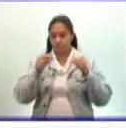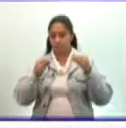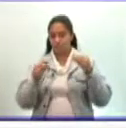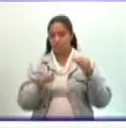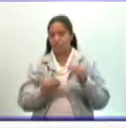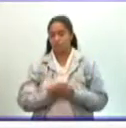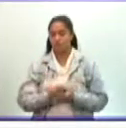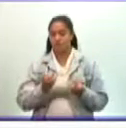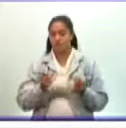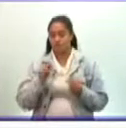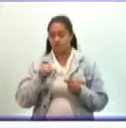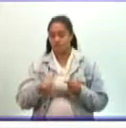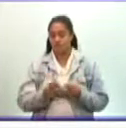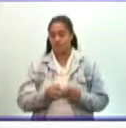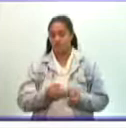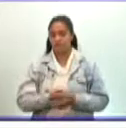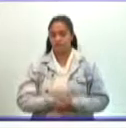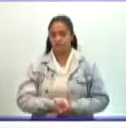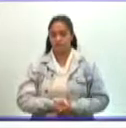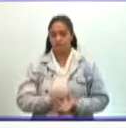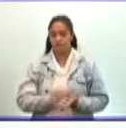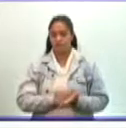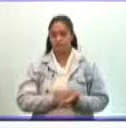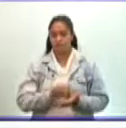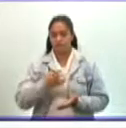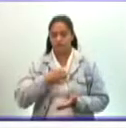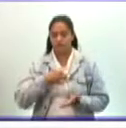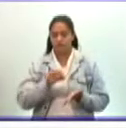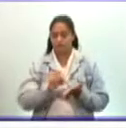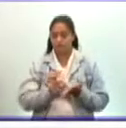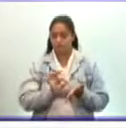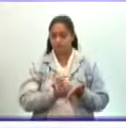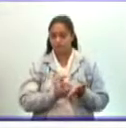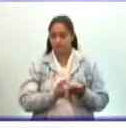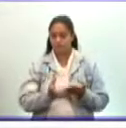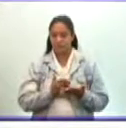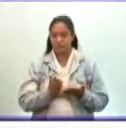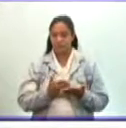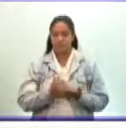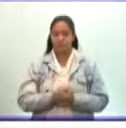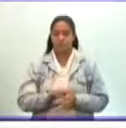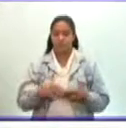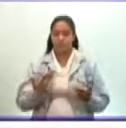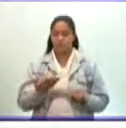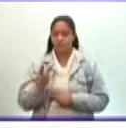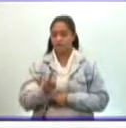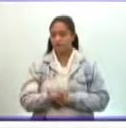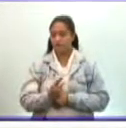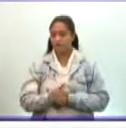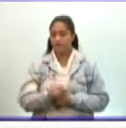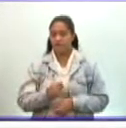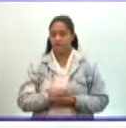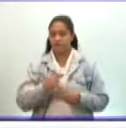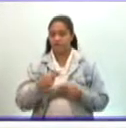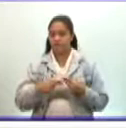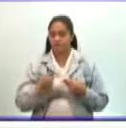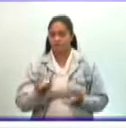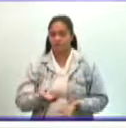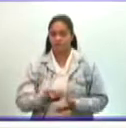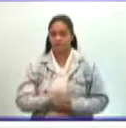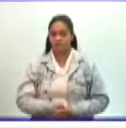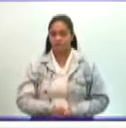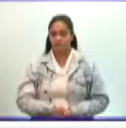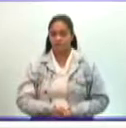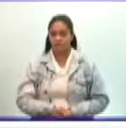de su área. Solo tienes que anotar en tu libreta cuál es el ejercicio que vas a resolver.